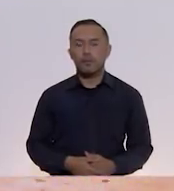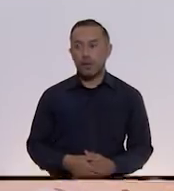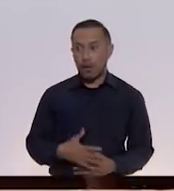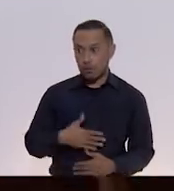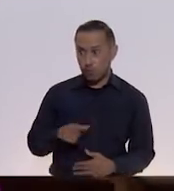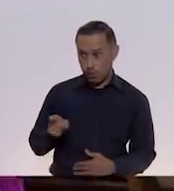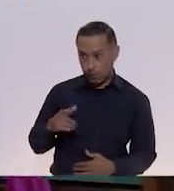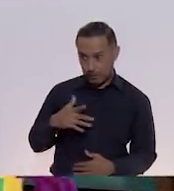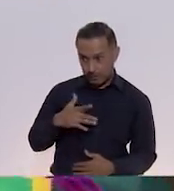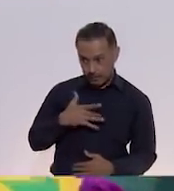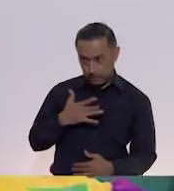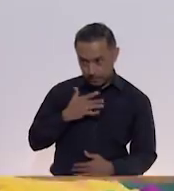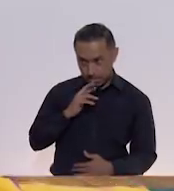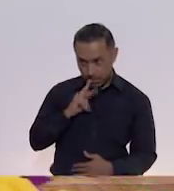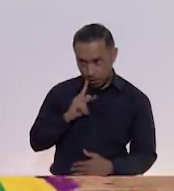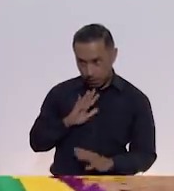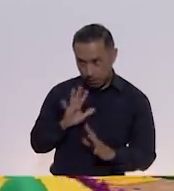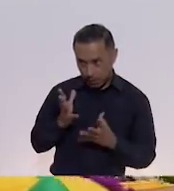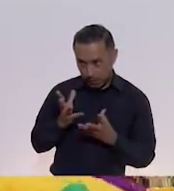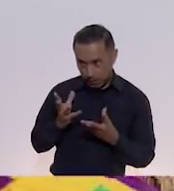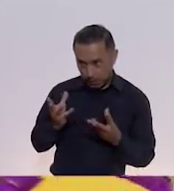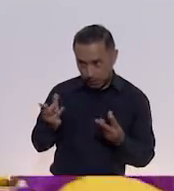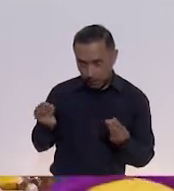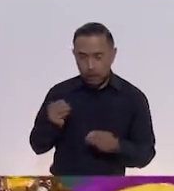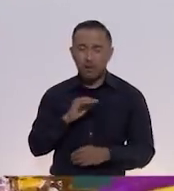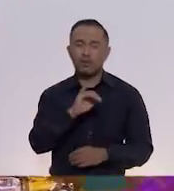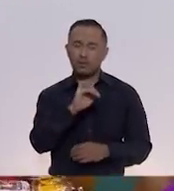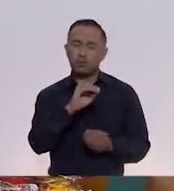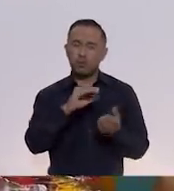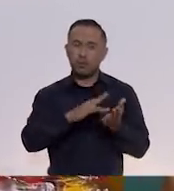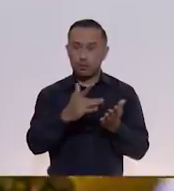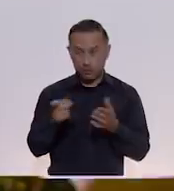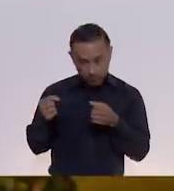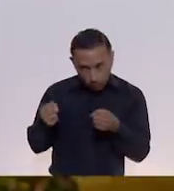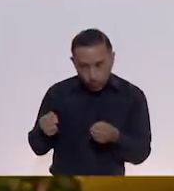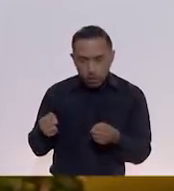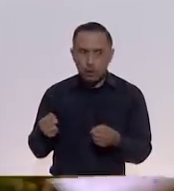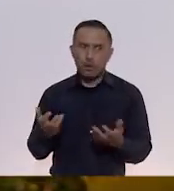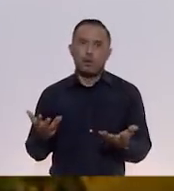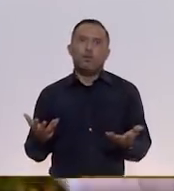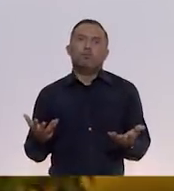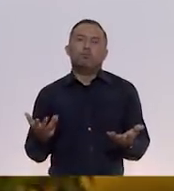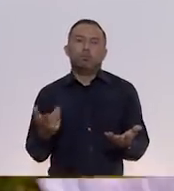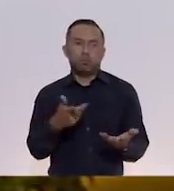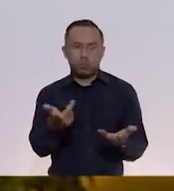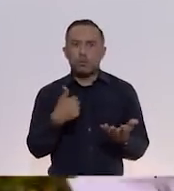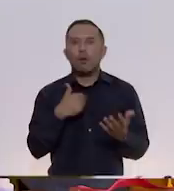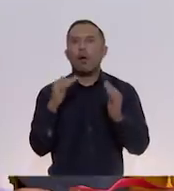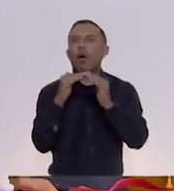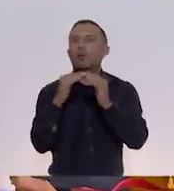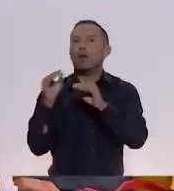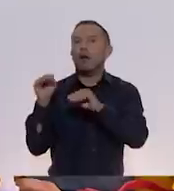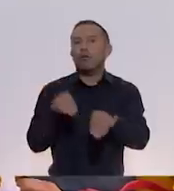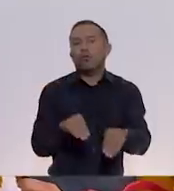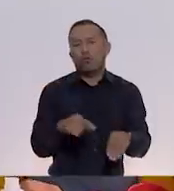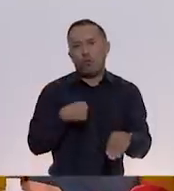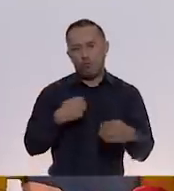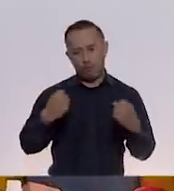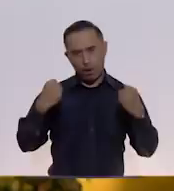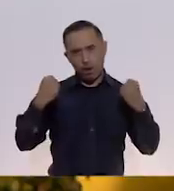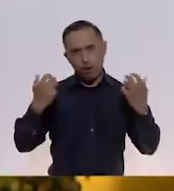¿Sientes mejor? Sí, muchas gracias. ¿Segura? Pues más me vale. Tengo que estar fuerte para la mudanza.